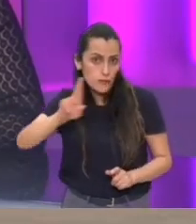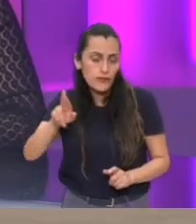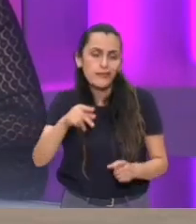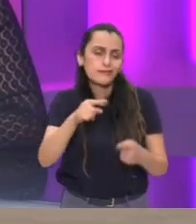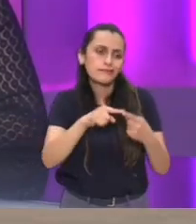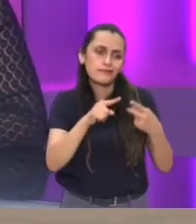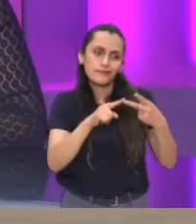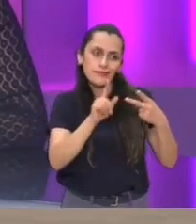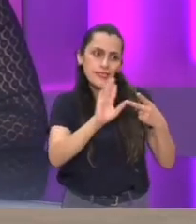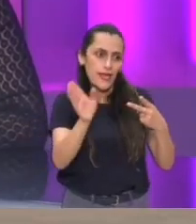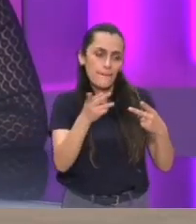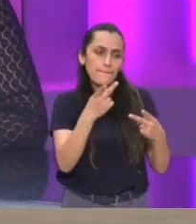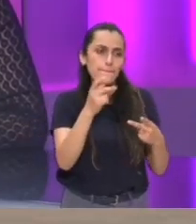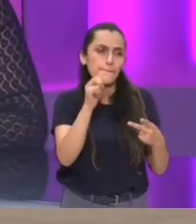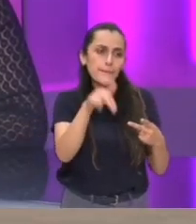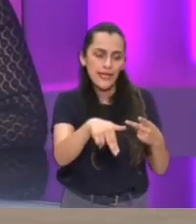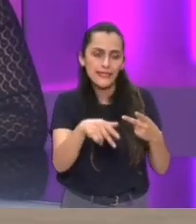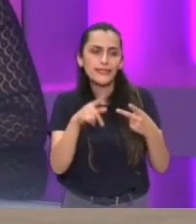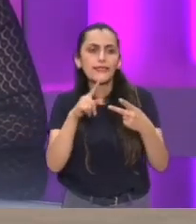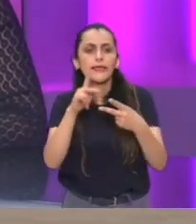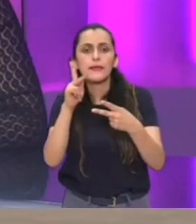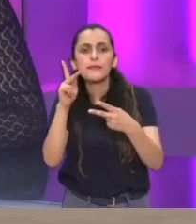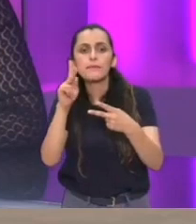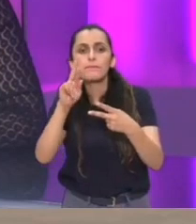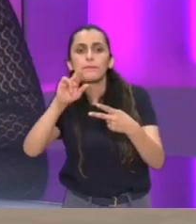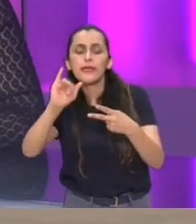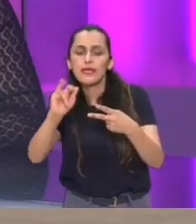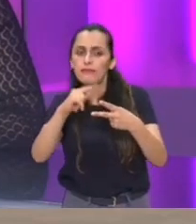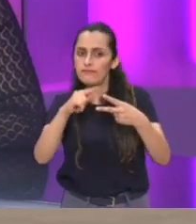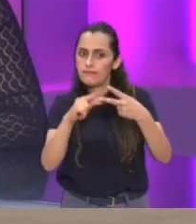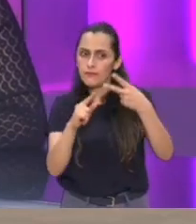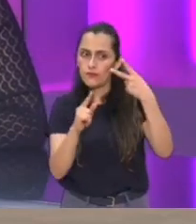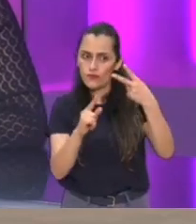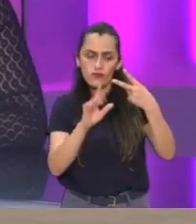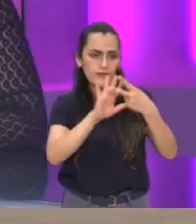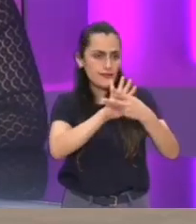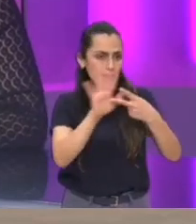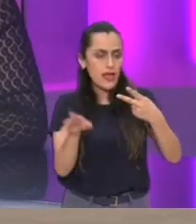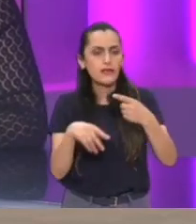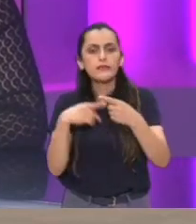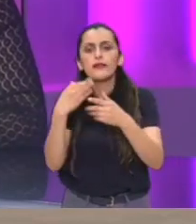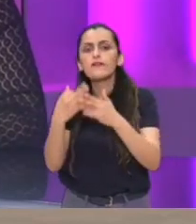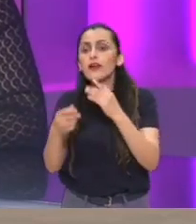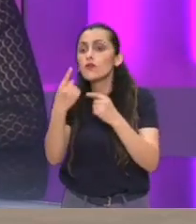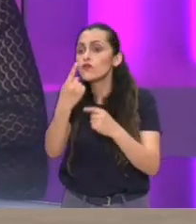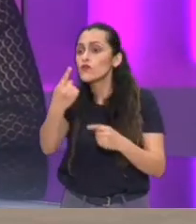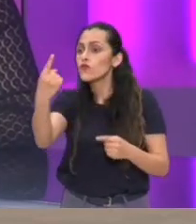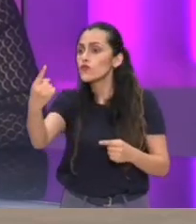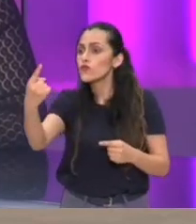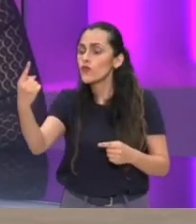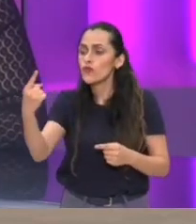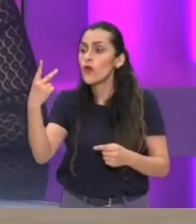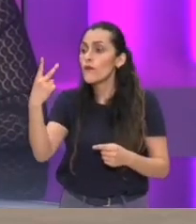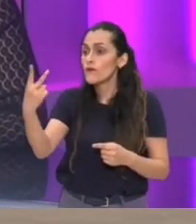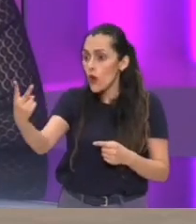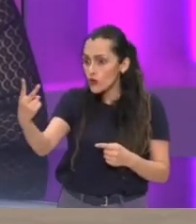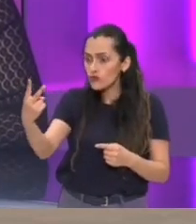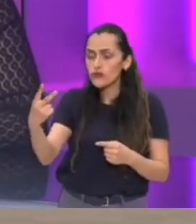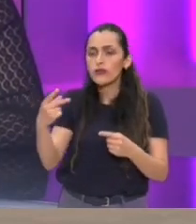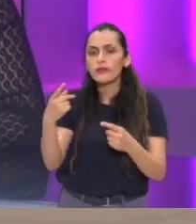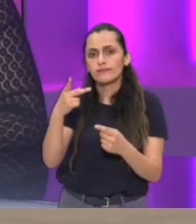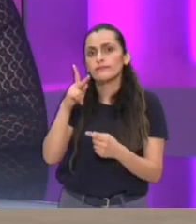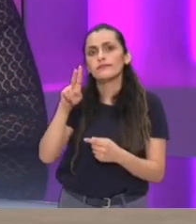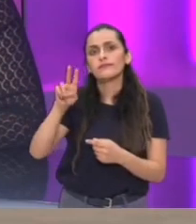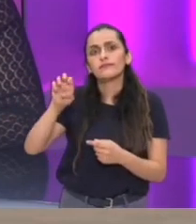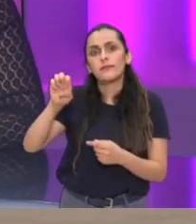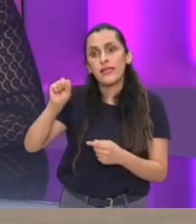sus dos posibilidades. Le queda una a Movimiento Ciudadano, una a Morena, 2 al PES, 2 a Redes Sociales Progresistas, 2 a Fuerza. Precisamente el PES